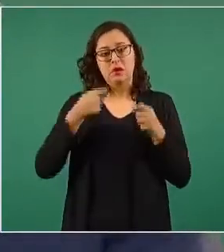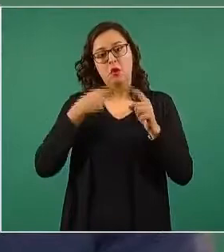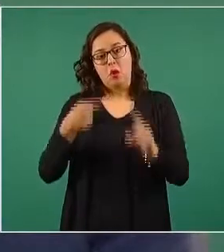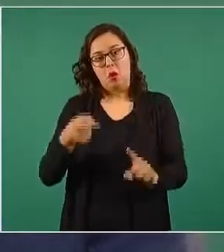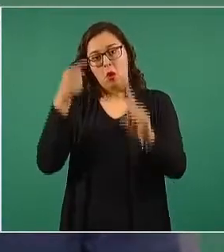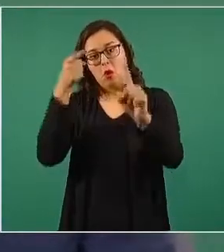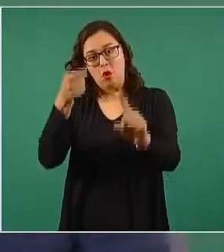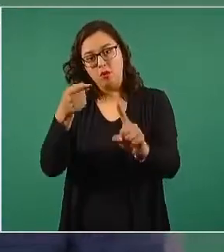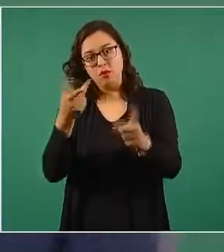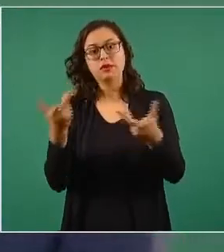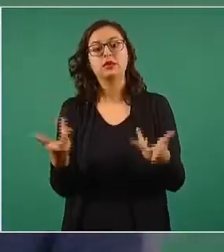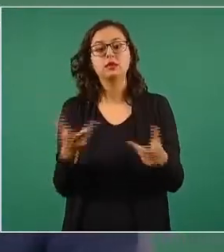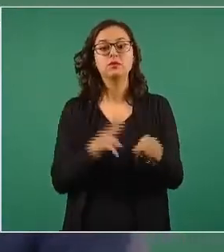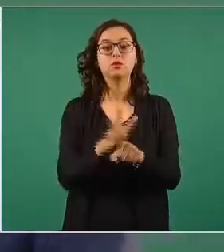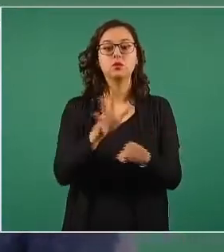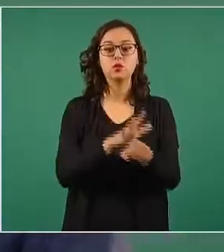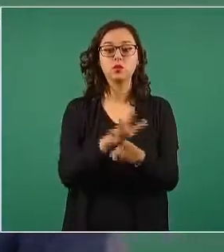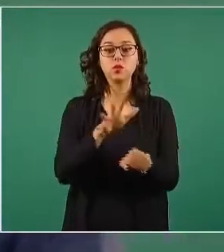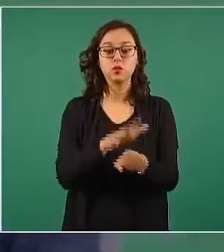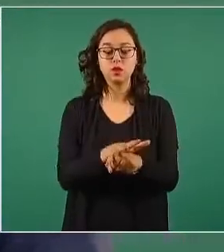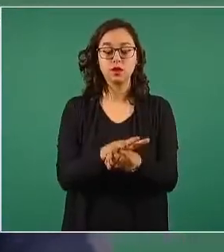en términos reales